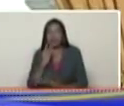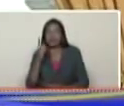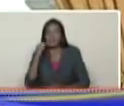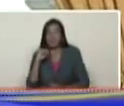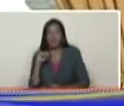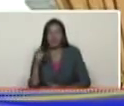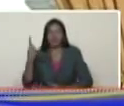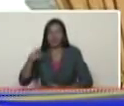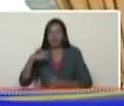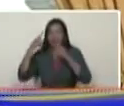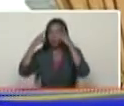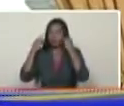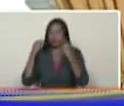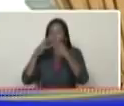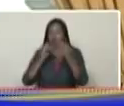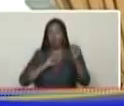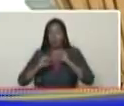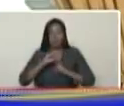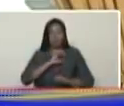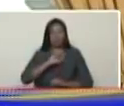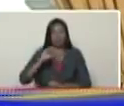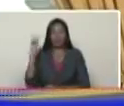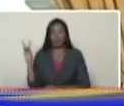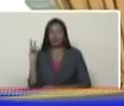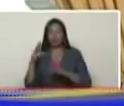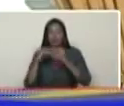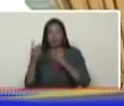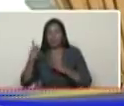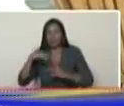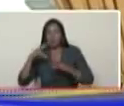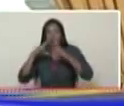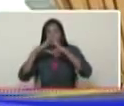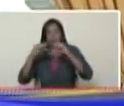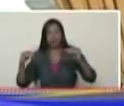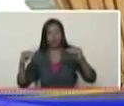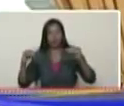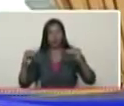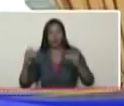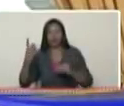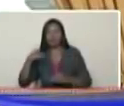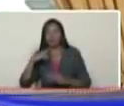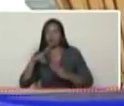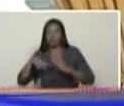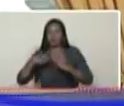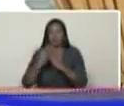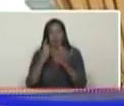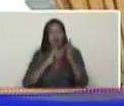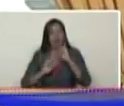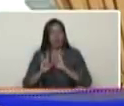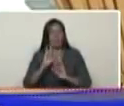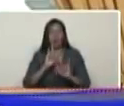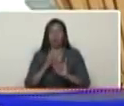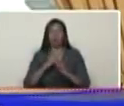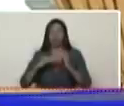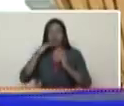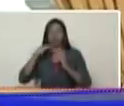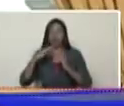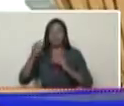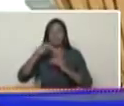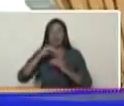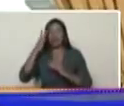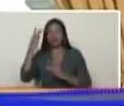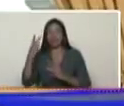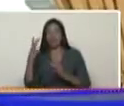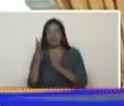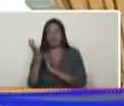tenemos los profesionales, tenemos el movimiento Somos Venezuela, lo tenemos todo. Tenemos la voluntad, el amor suficiente, la idea de Cristo, la